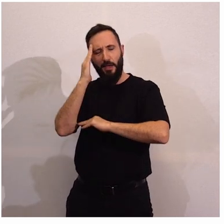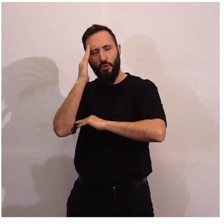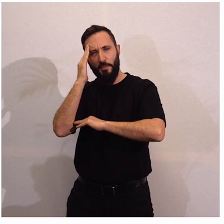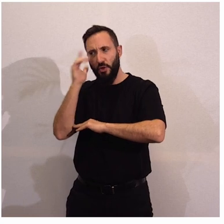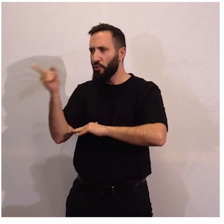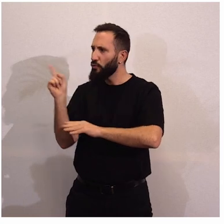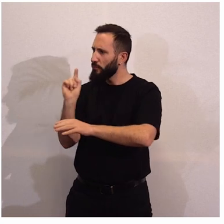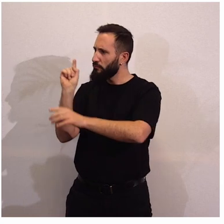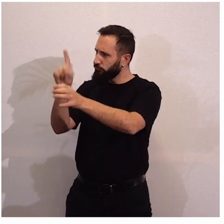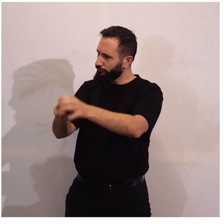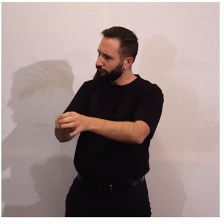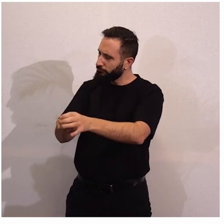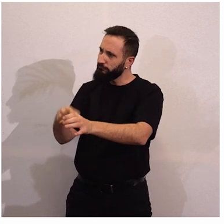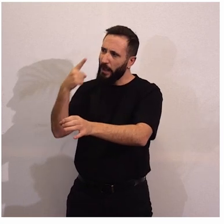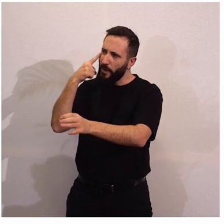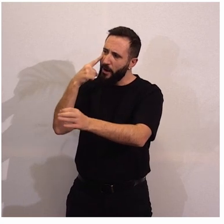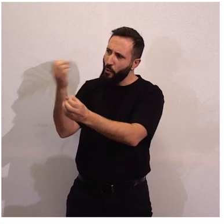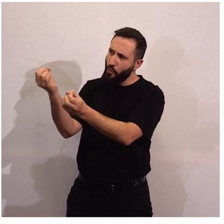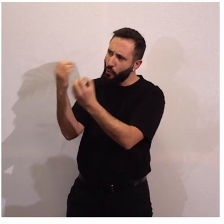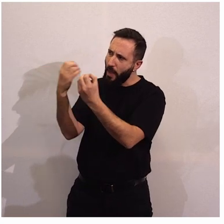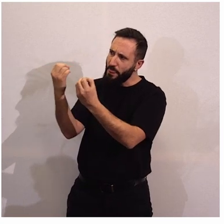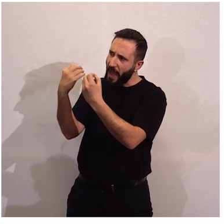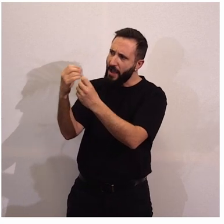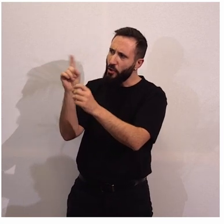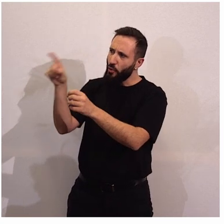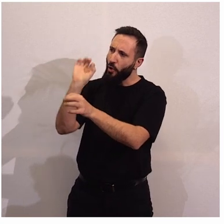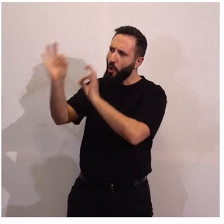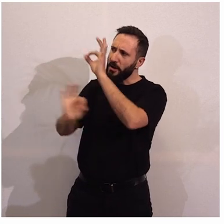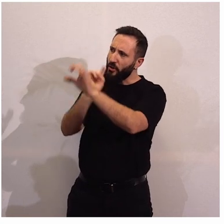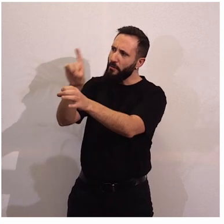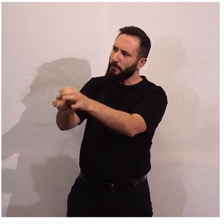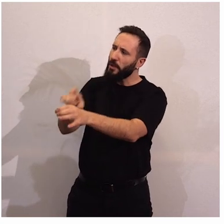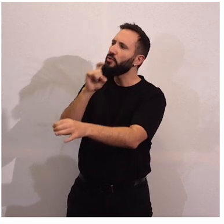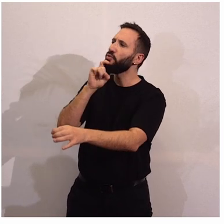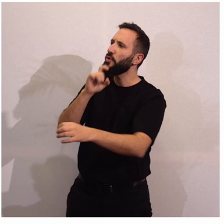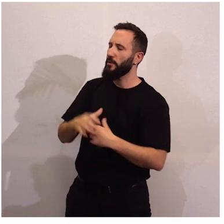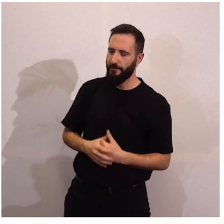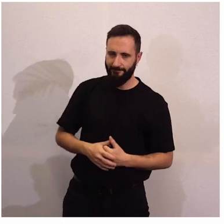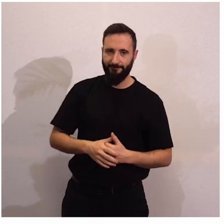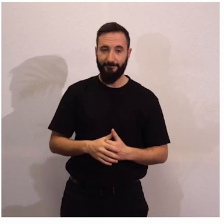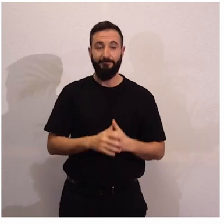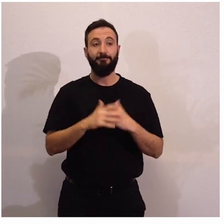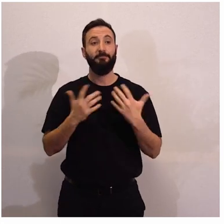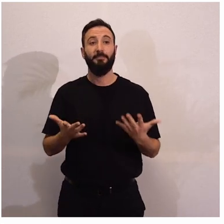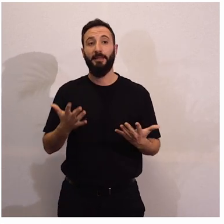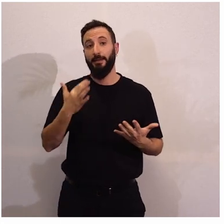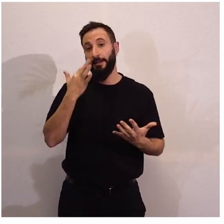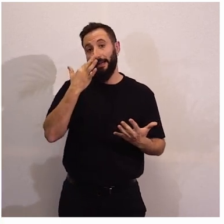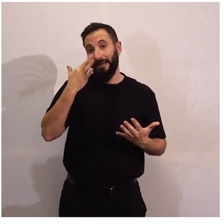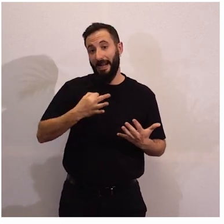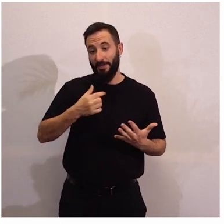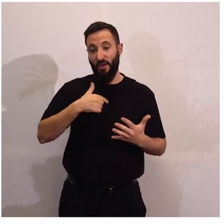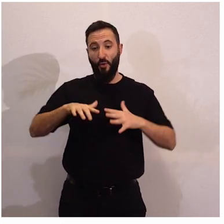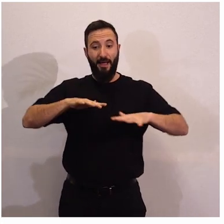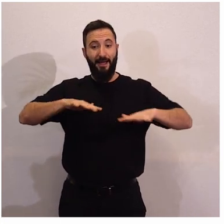calle. Cuéntanos cómo participas en esta organización. Bueno, en realidad no soy